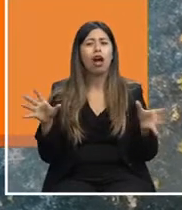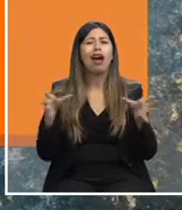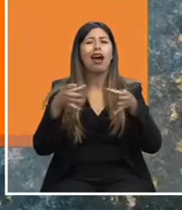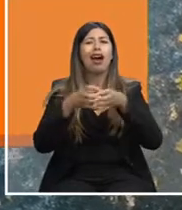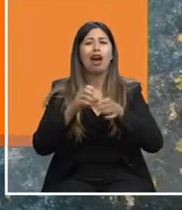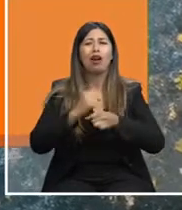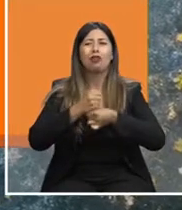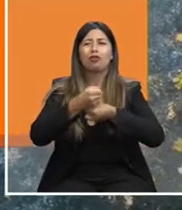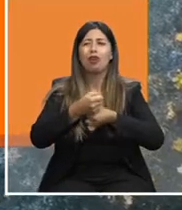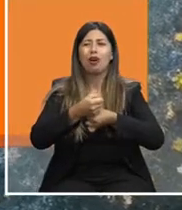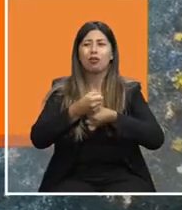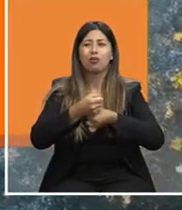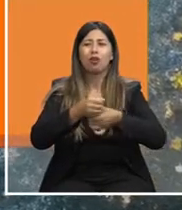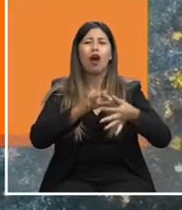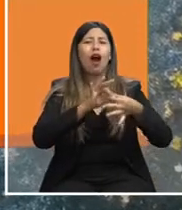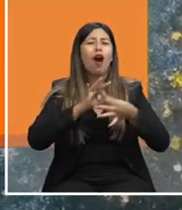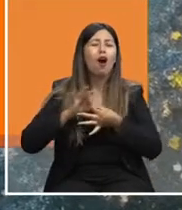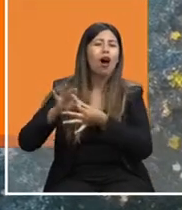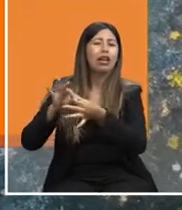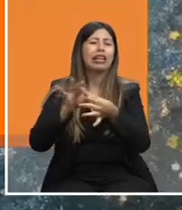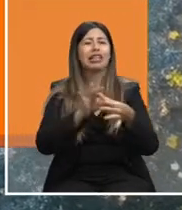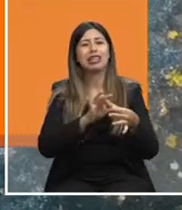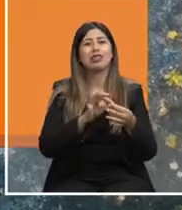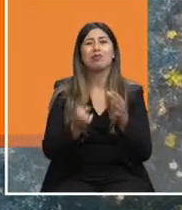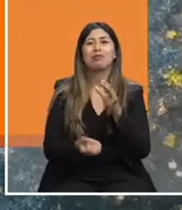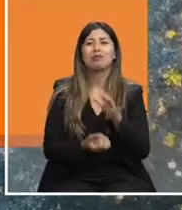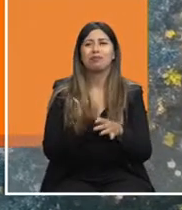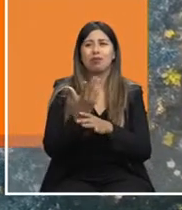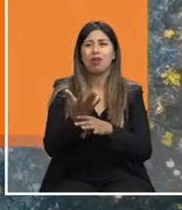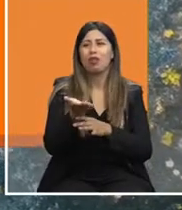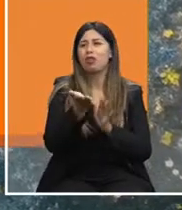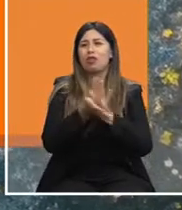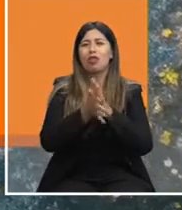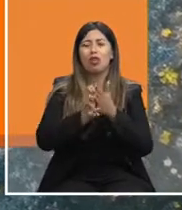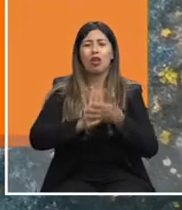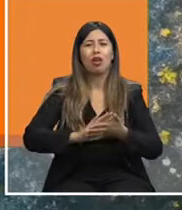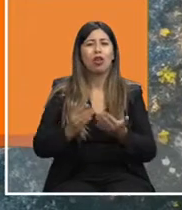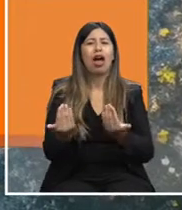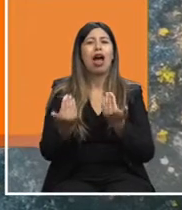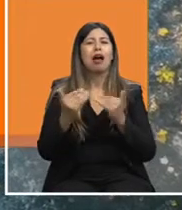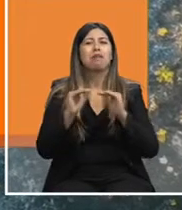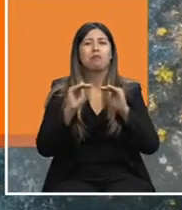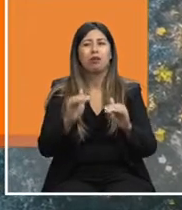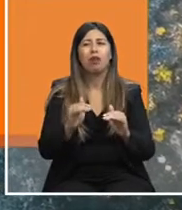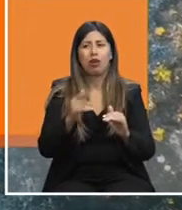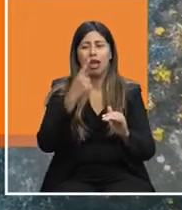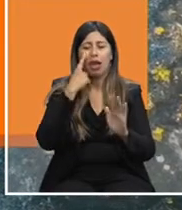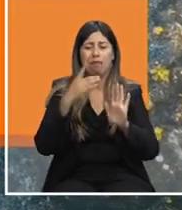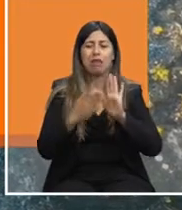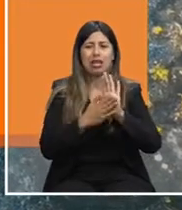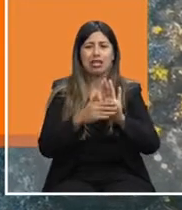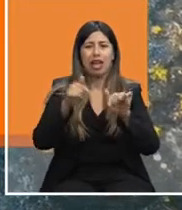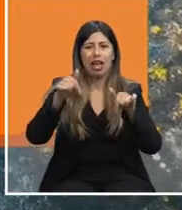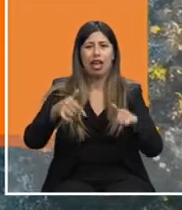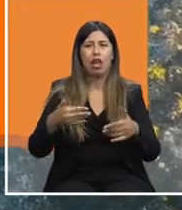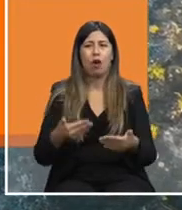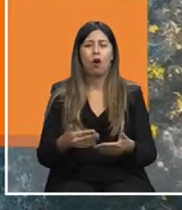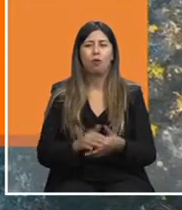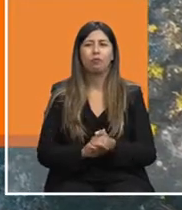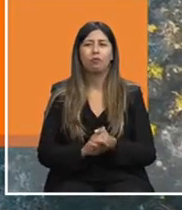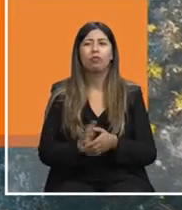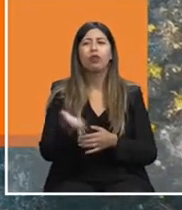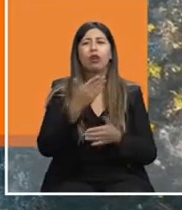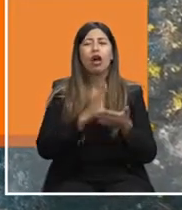Forward, una coalición de vanguardia donde brindaremos todo nuestro apoyo a las acciones que he presentado aquí hoy. Y